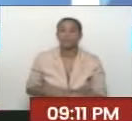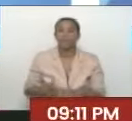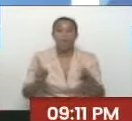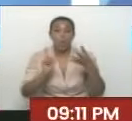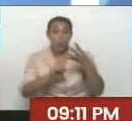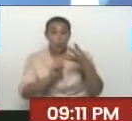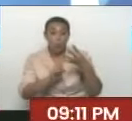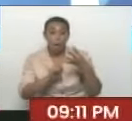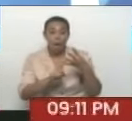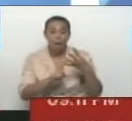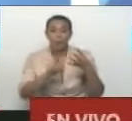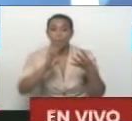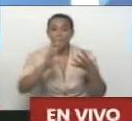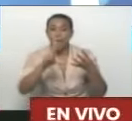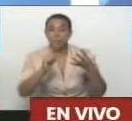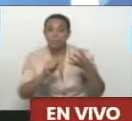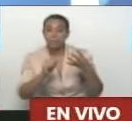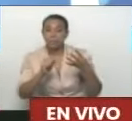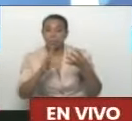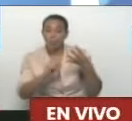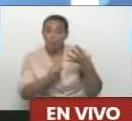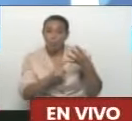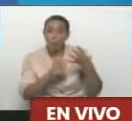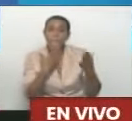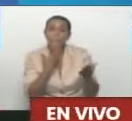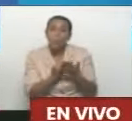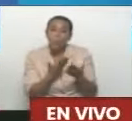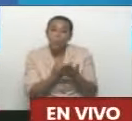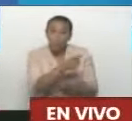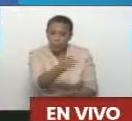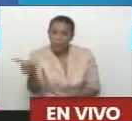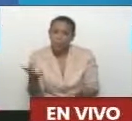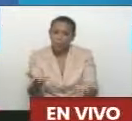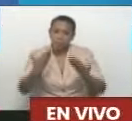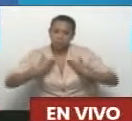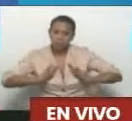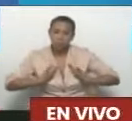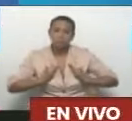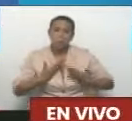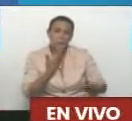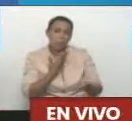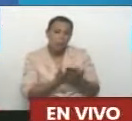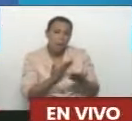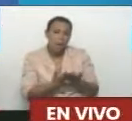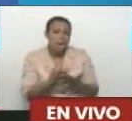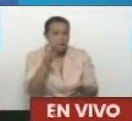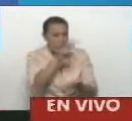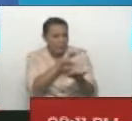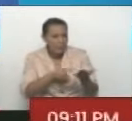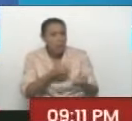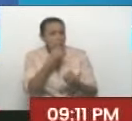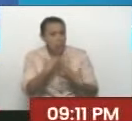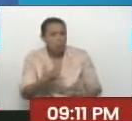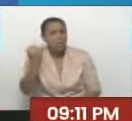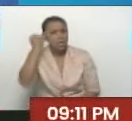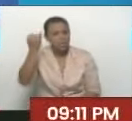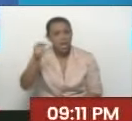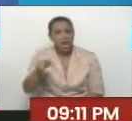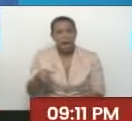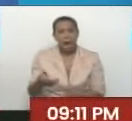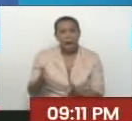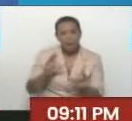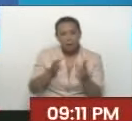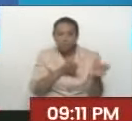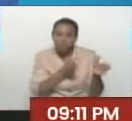en el vértice 4, una propuesta que ustedes hicieron, me pareció bien buena, ya se